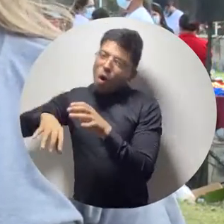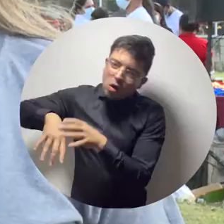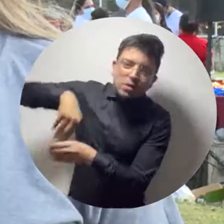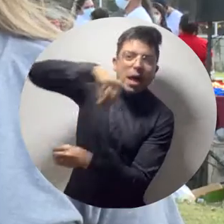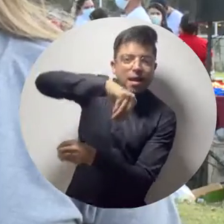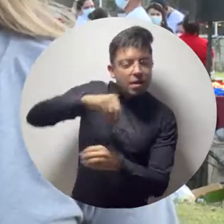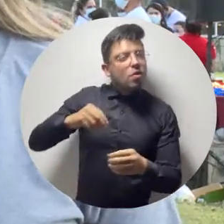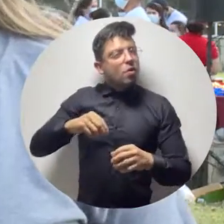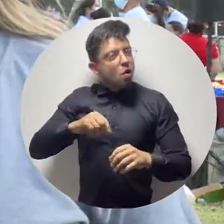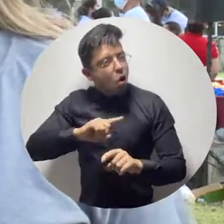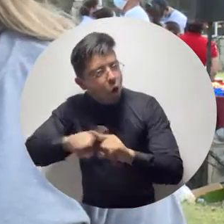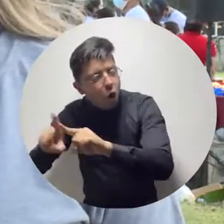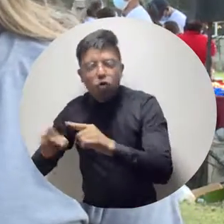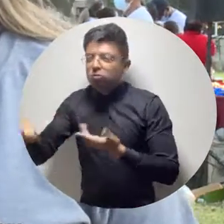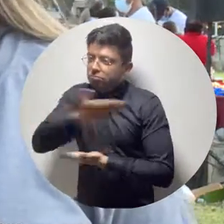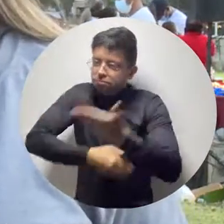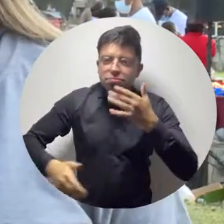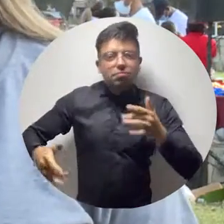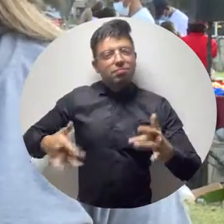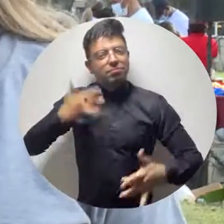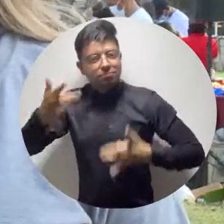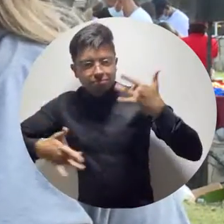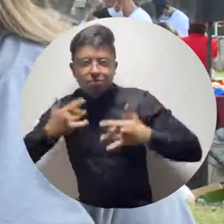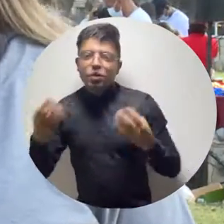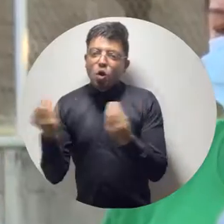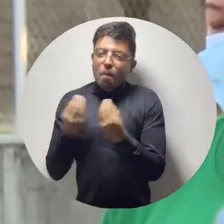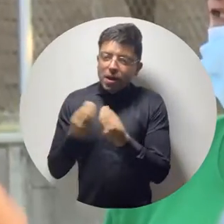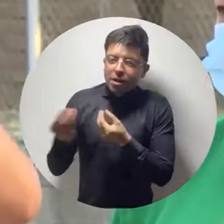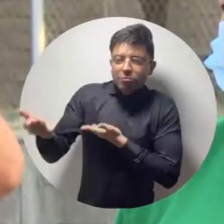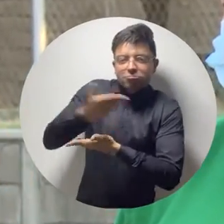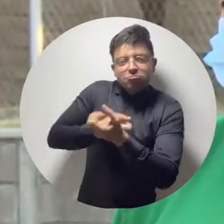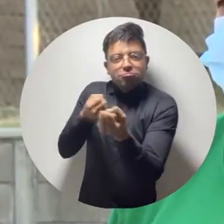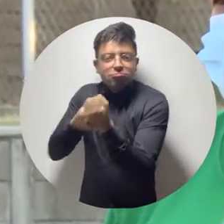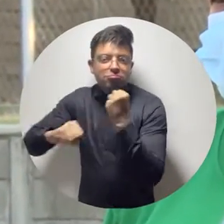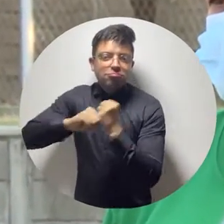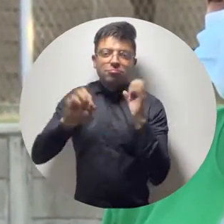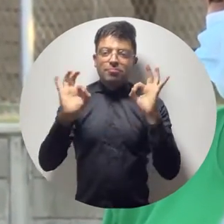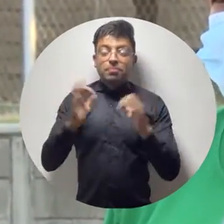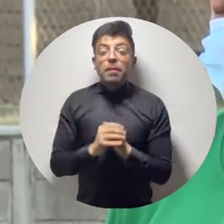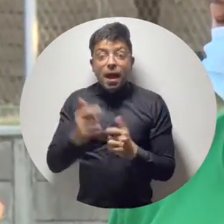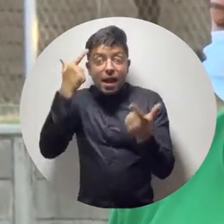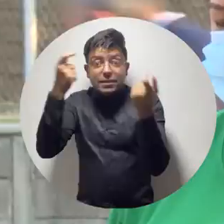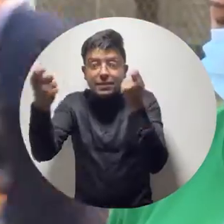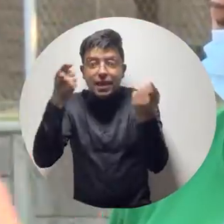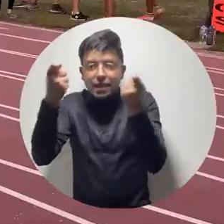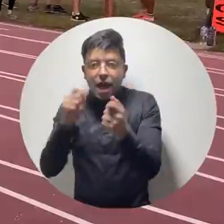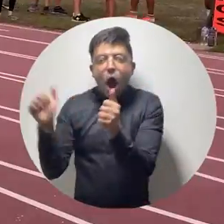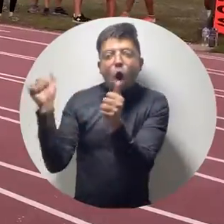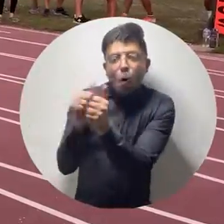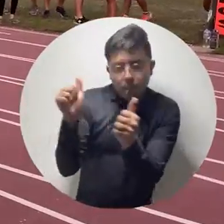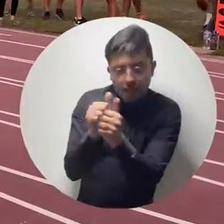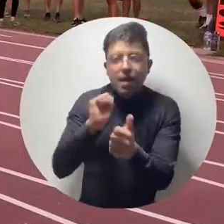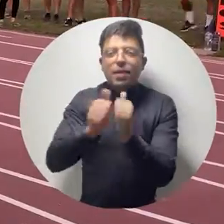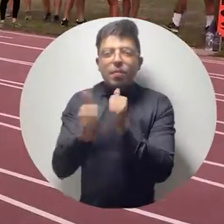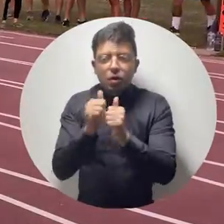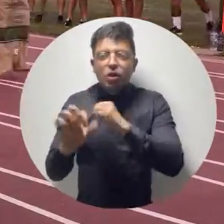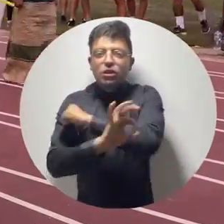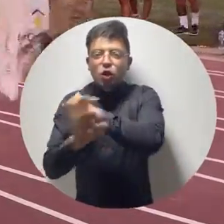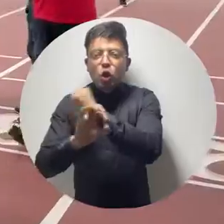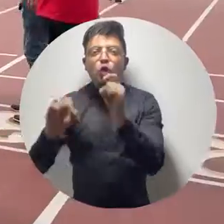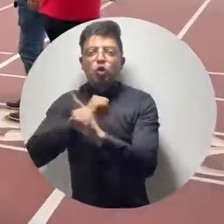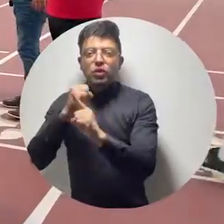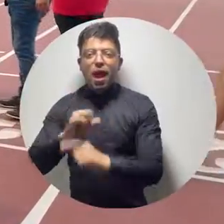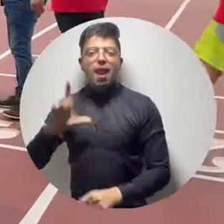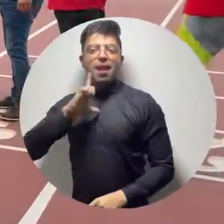otros esparcimientos, otros momentos de diversión y de compañerismo. Esta estrategia de acompañamiento deportivo y psicosocial fue liderada por la